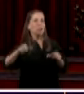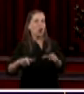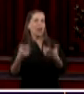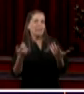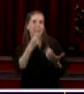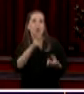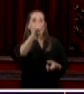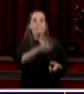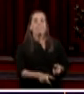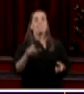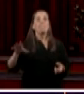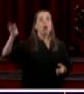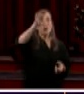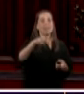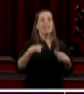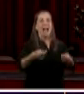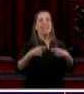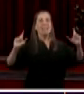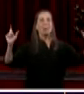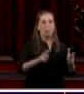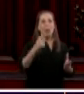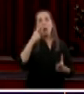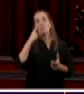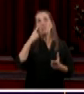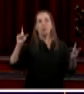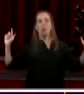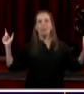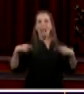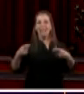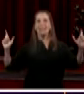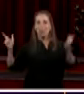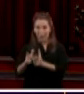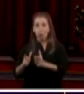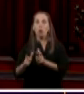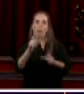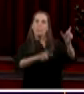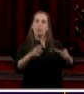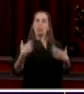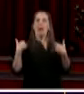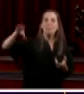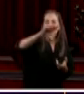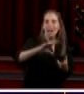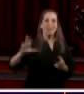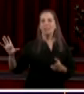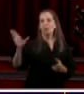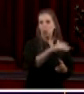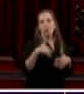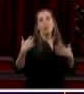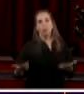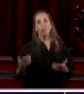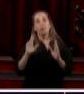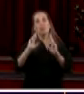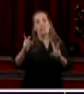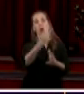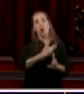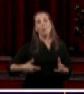mi gobierno es solamente Parecía un club de fútbol defensa y Justicia no solamente defensa y Justicia y bueno y seguridad pero dijo